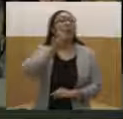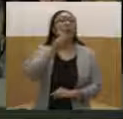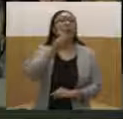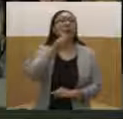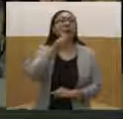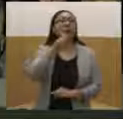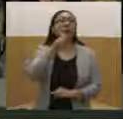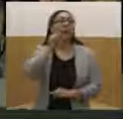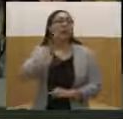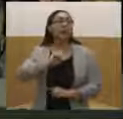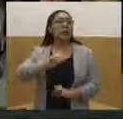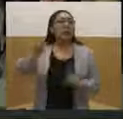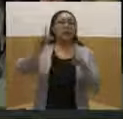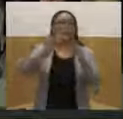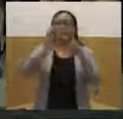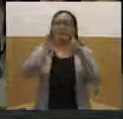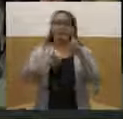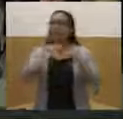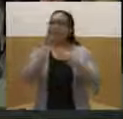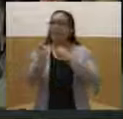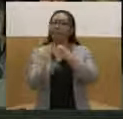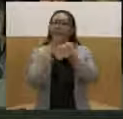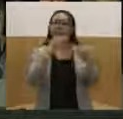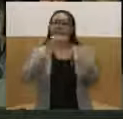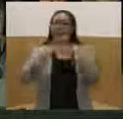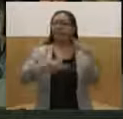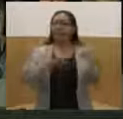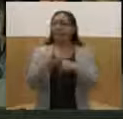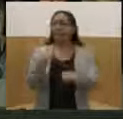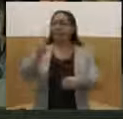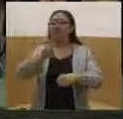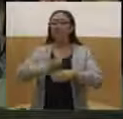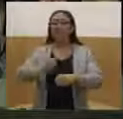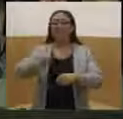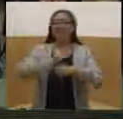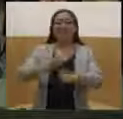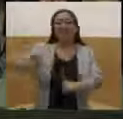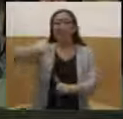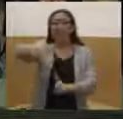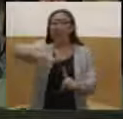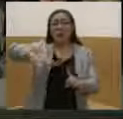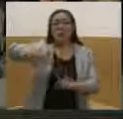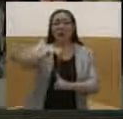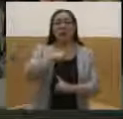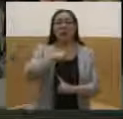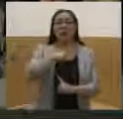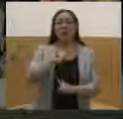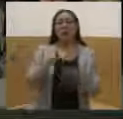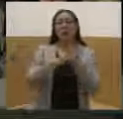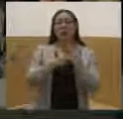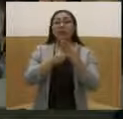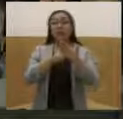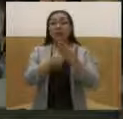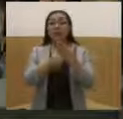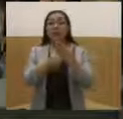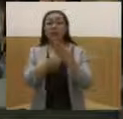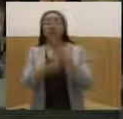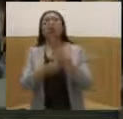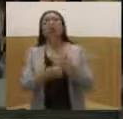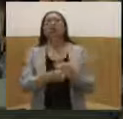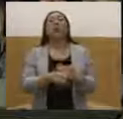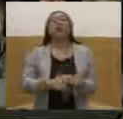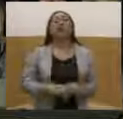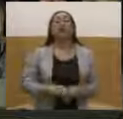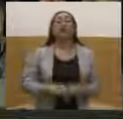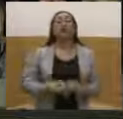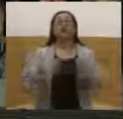el país en un entorno de todos los días. De acuerdo con los datos del Secretario Ejecutivo del Sistema Nacional de